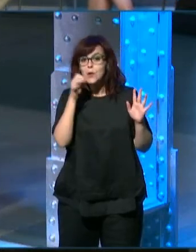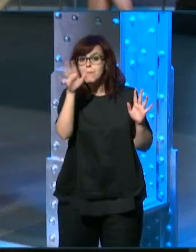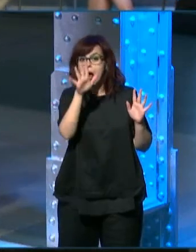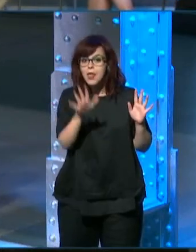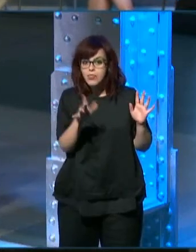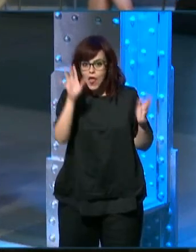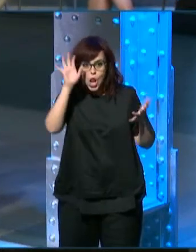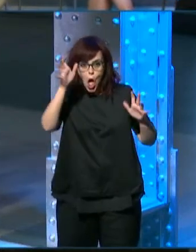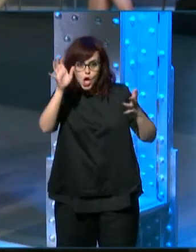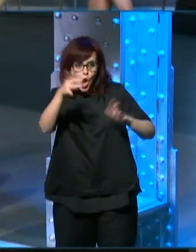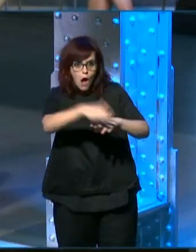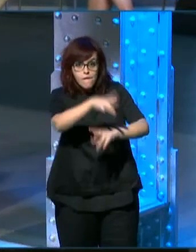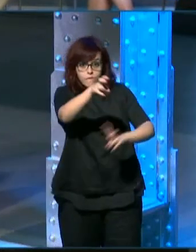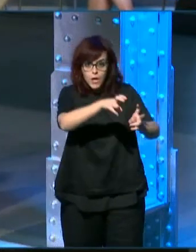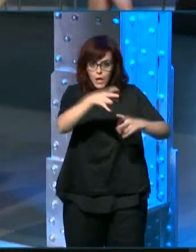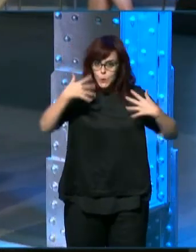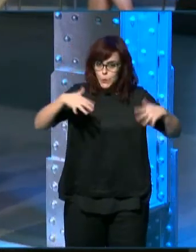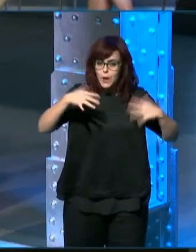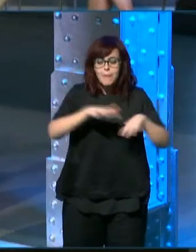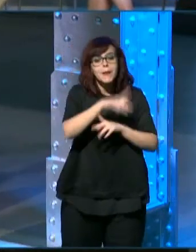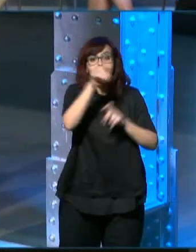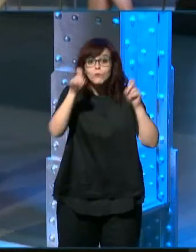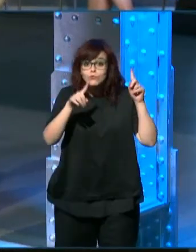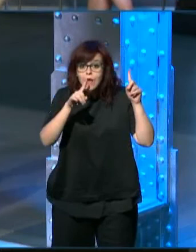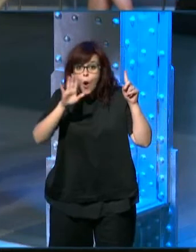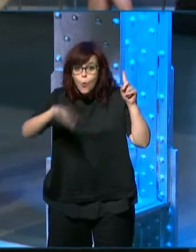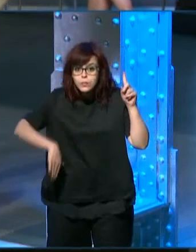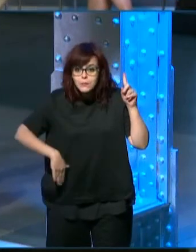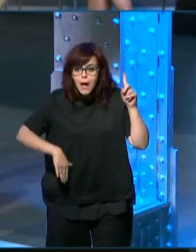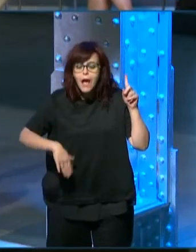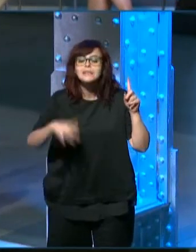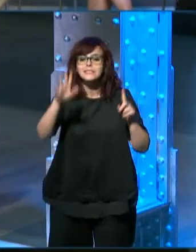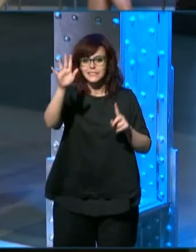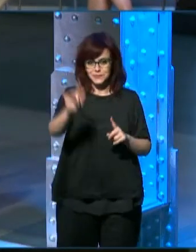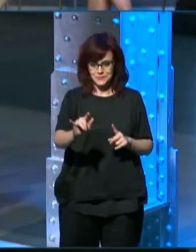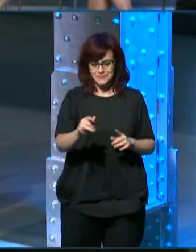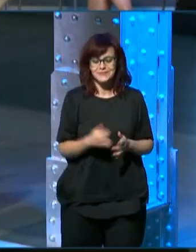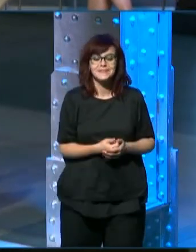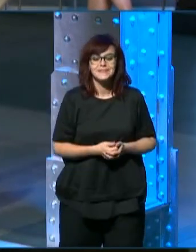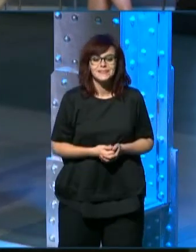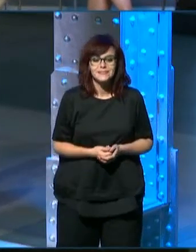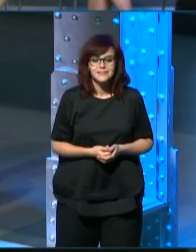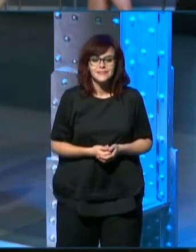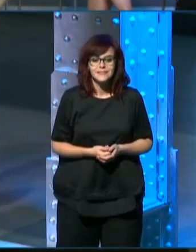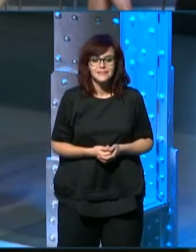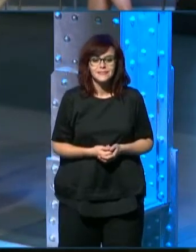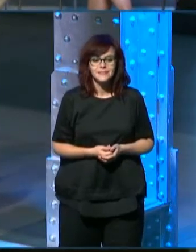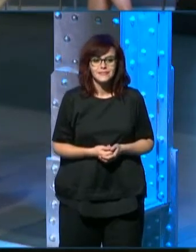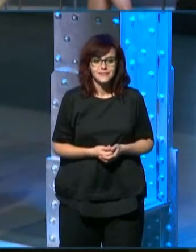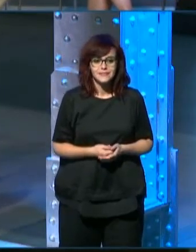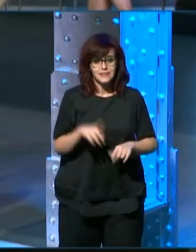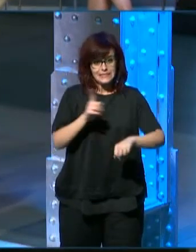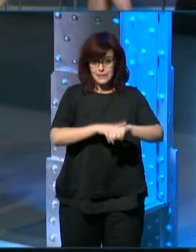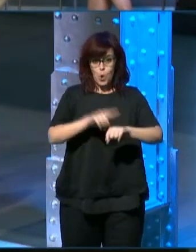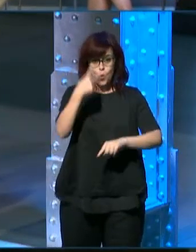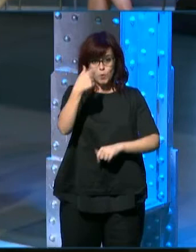llamando locos. Claro, idos. una última pregunta. Ah, sí. Hay varios. ¿O hay varias? Bueno, solo hay Sí, para creo que una más. por